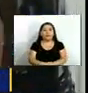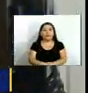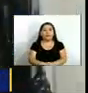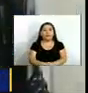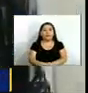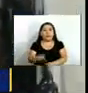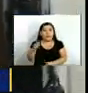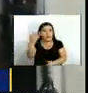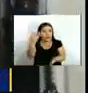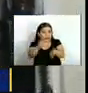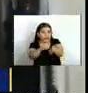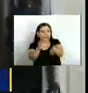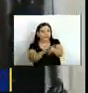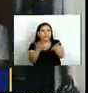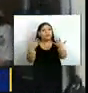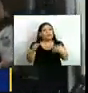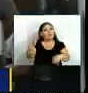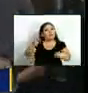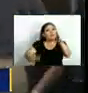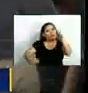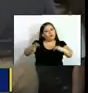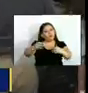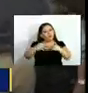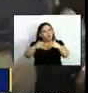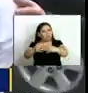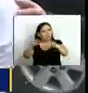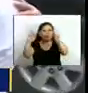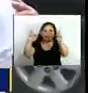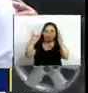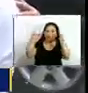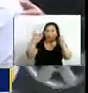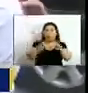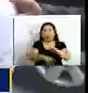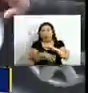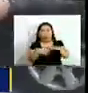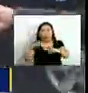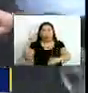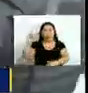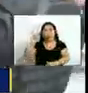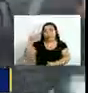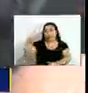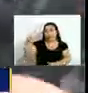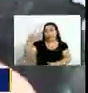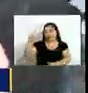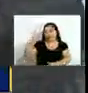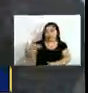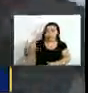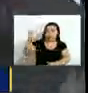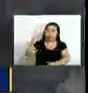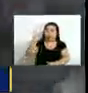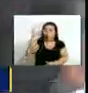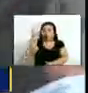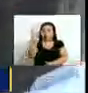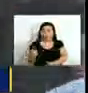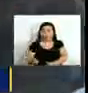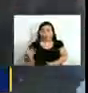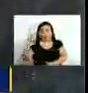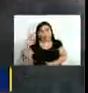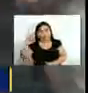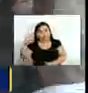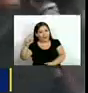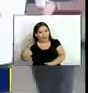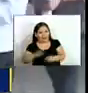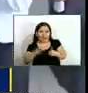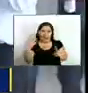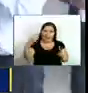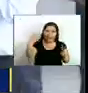Ya hay fecha para la audiencia contra los implicados en el caso Corruptela, entre ellos el exfiscal Luis Martínez y el expresidente de